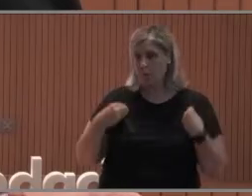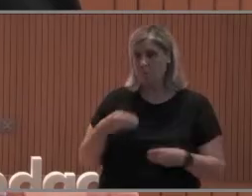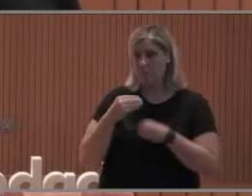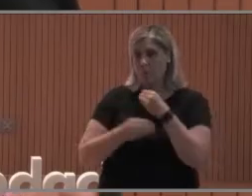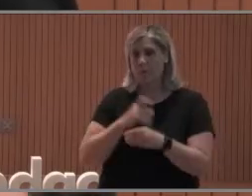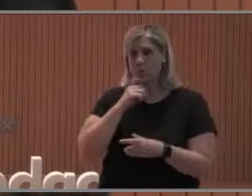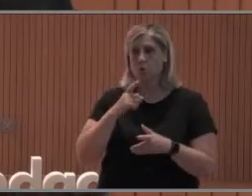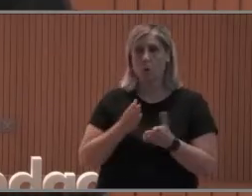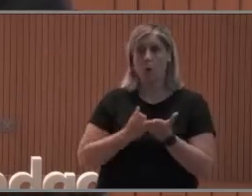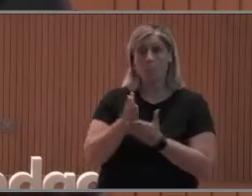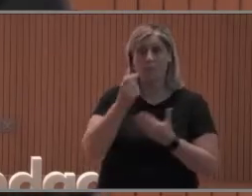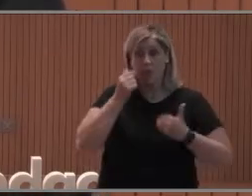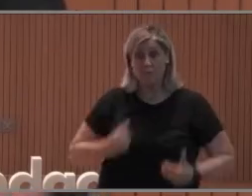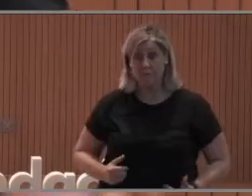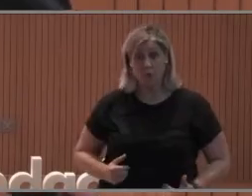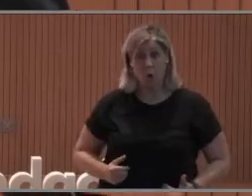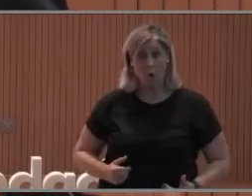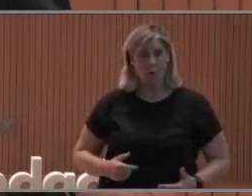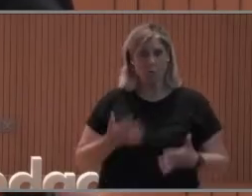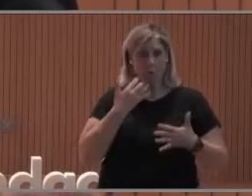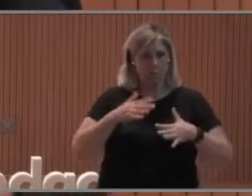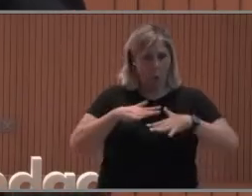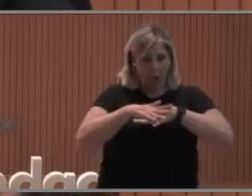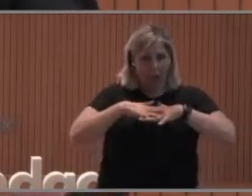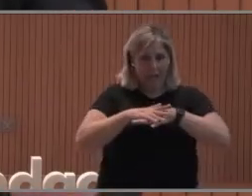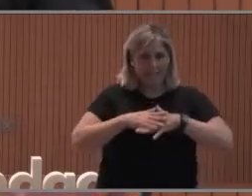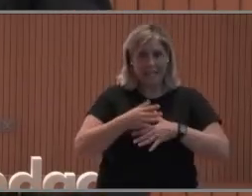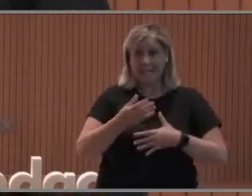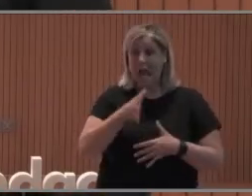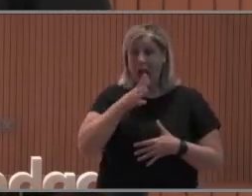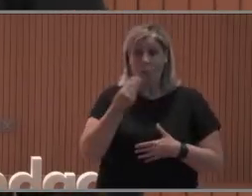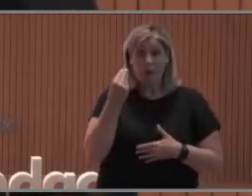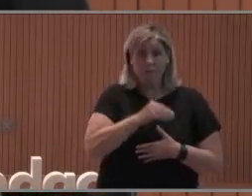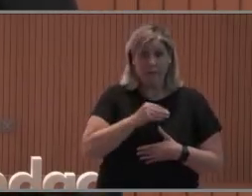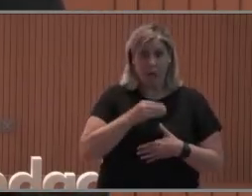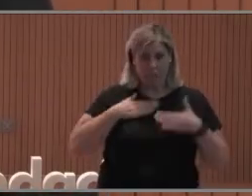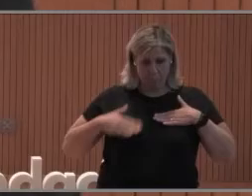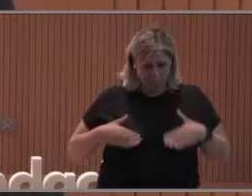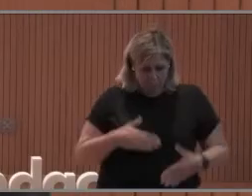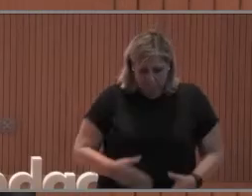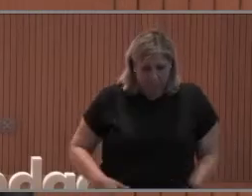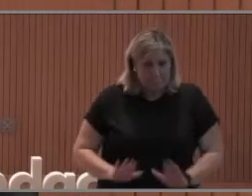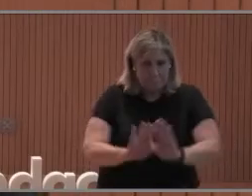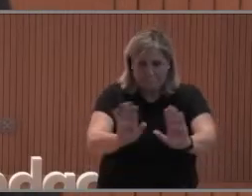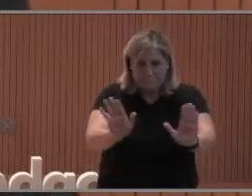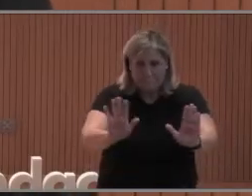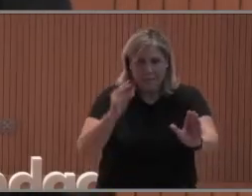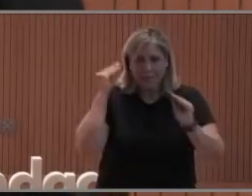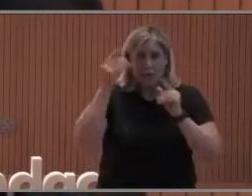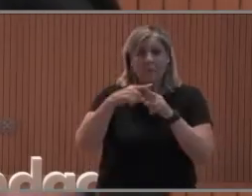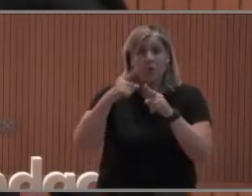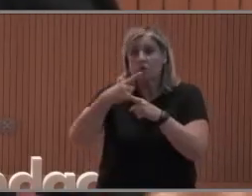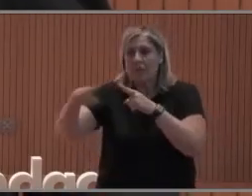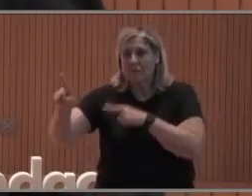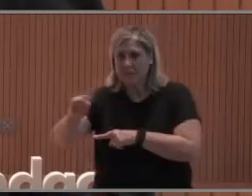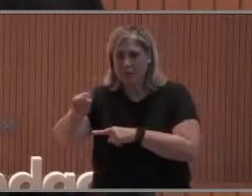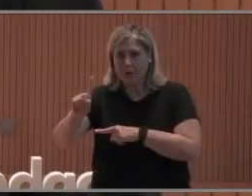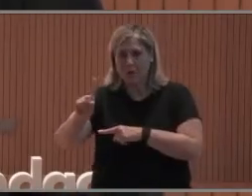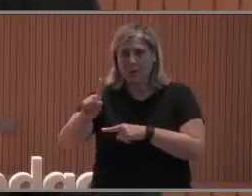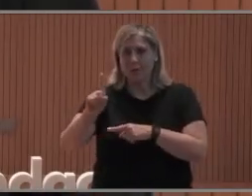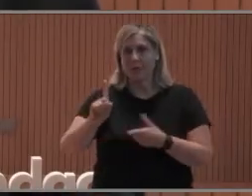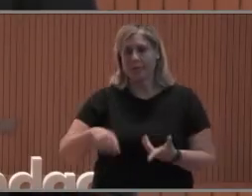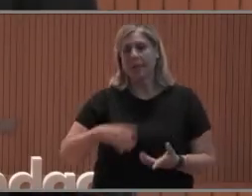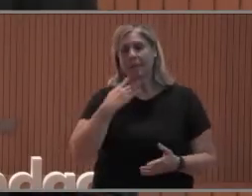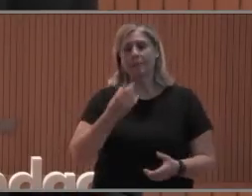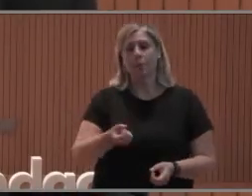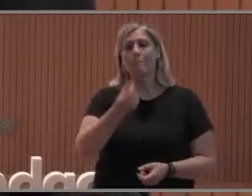medios físicos, ¿eh? Empapamos un montón de gasas en agua fría y las ponemos encima, ¿eh? No se piensen que hacemos cosas distintas. También ponemos